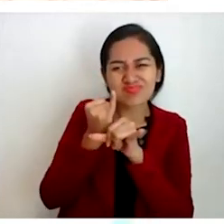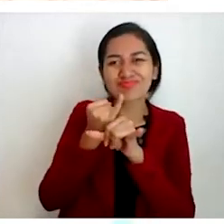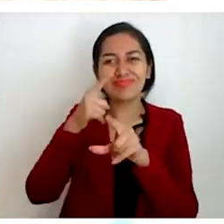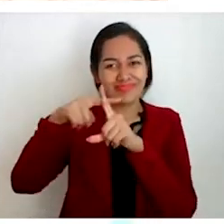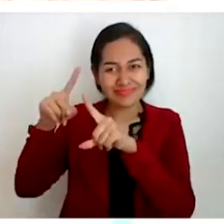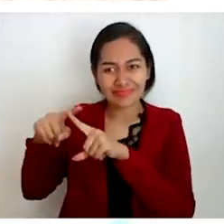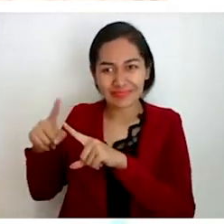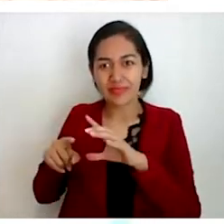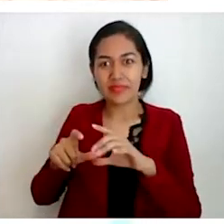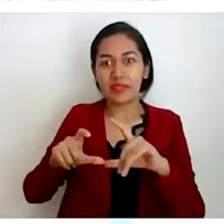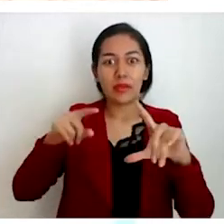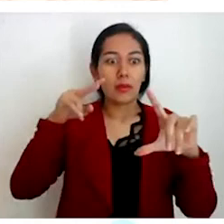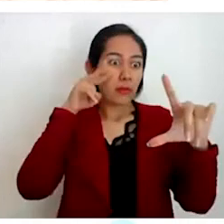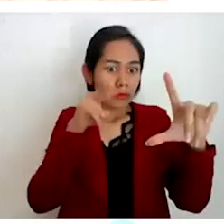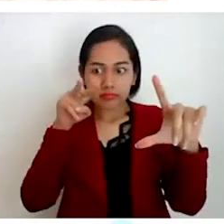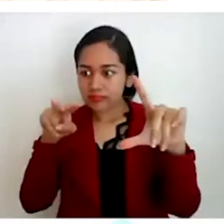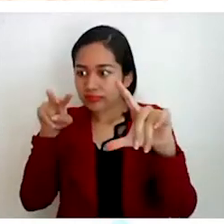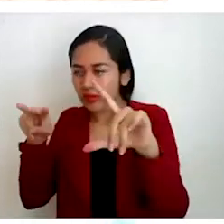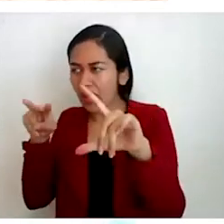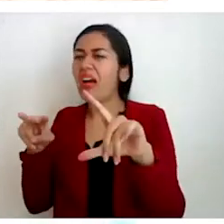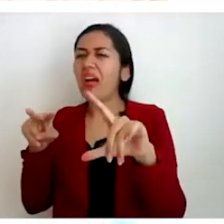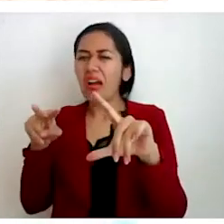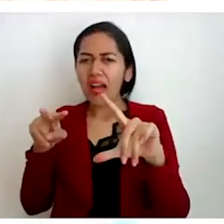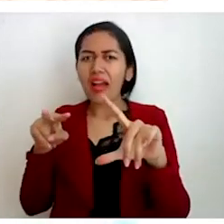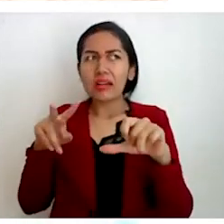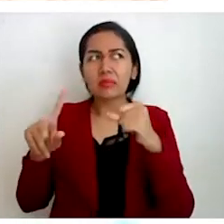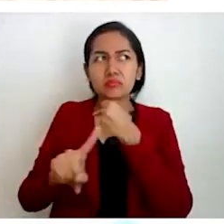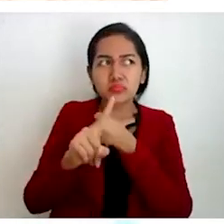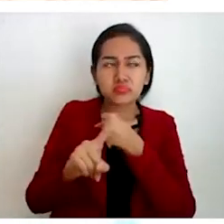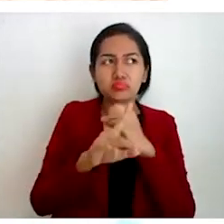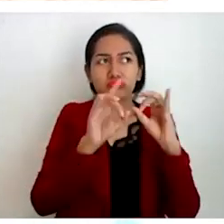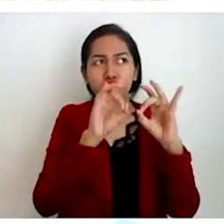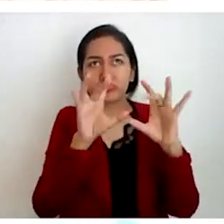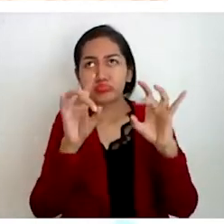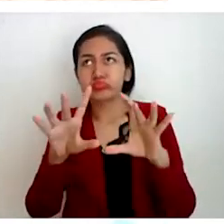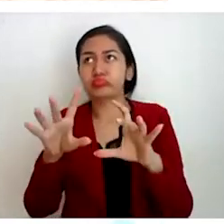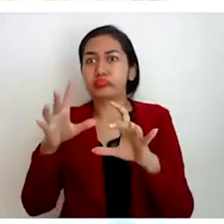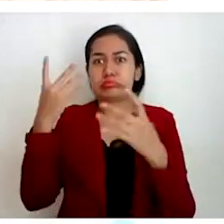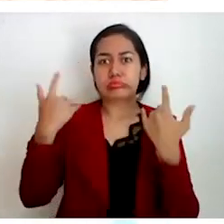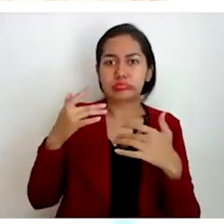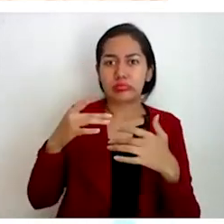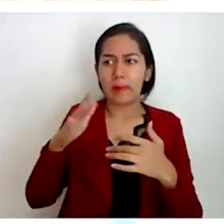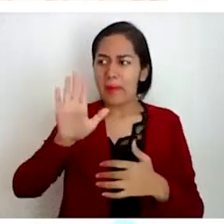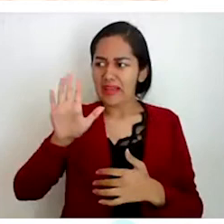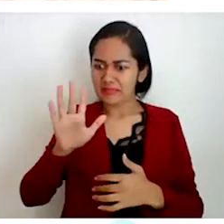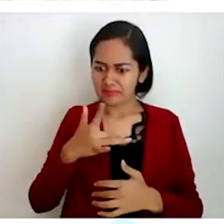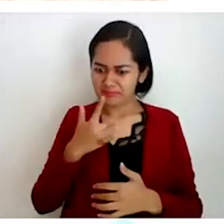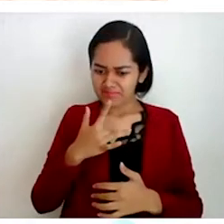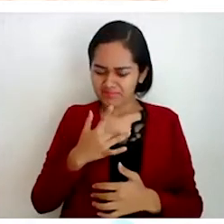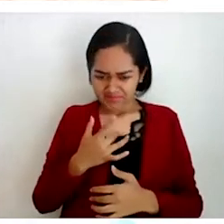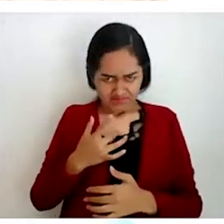tener una respuesta inmediata, ¿no?, a los mensajes que vienen de los grandes medios o industrias